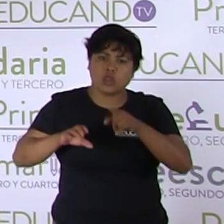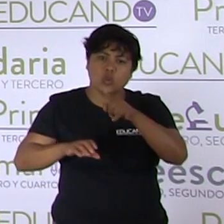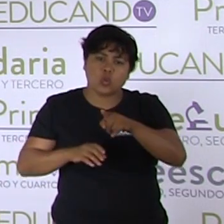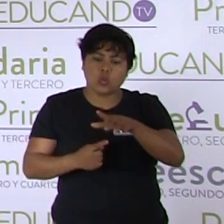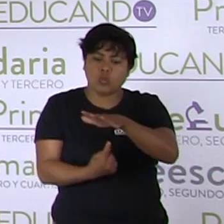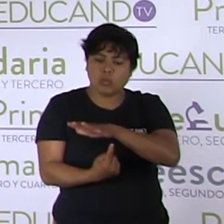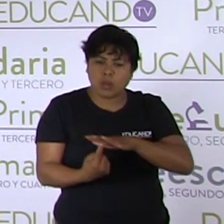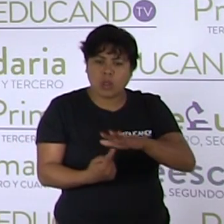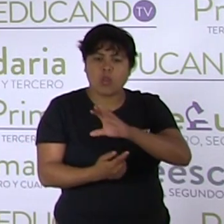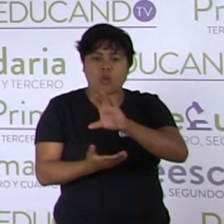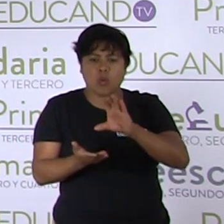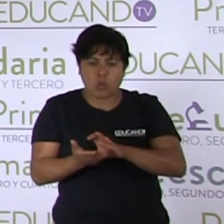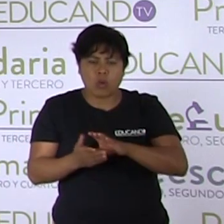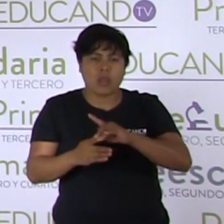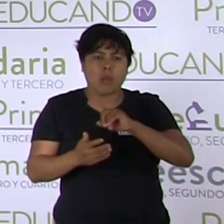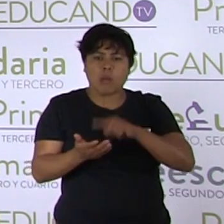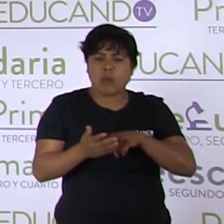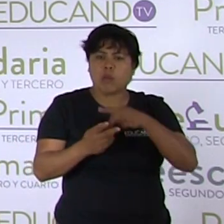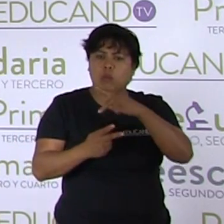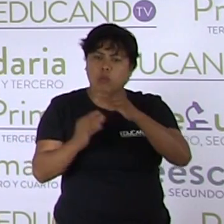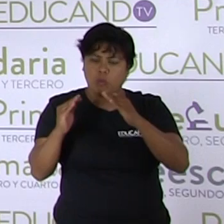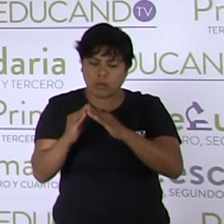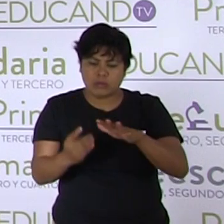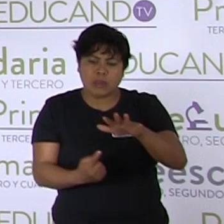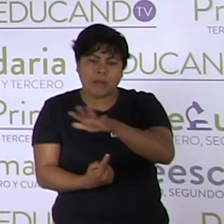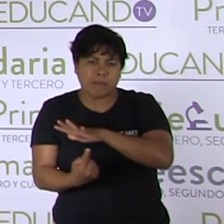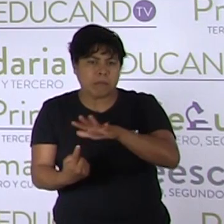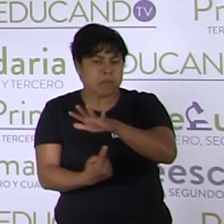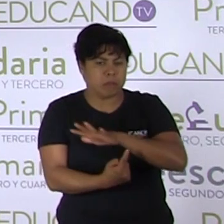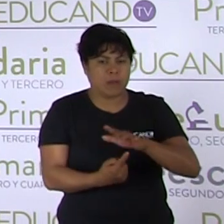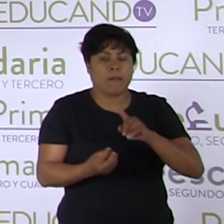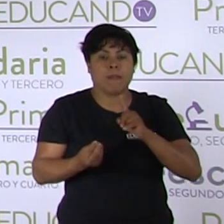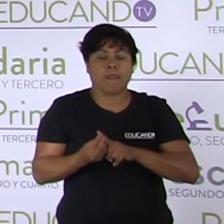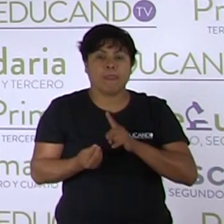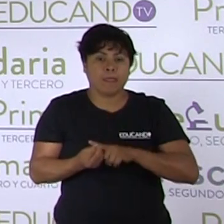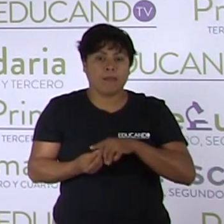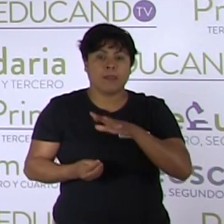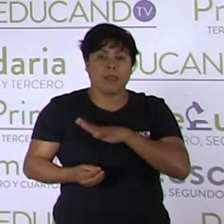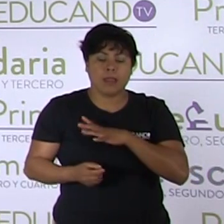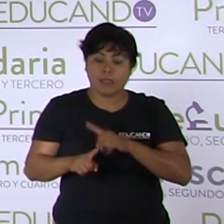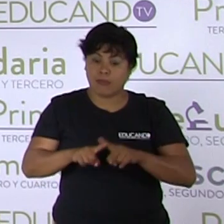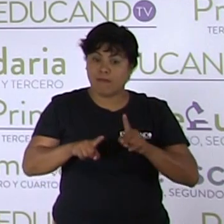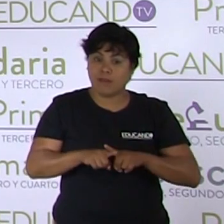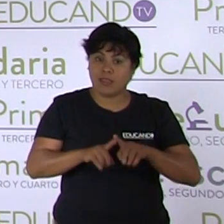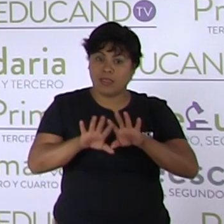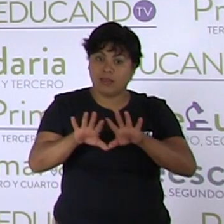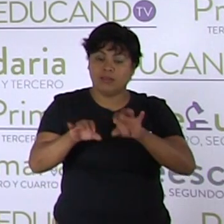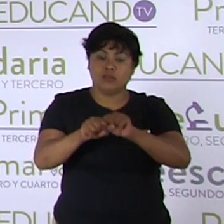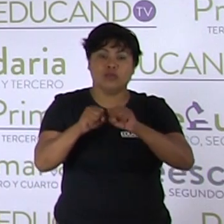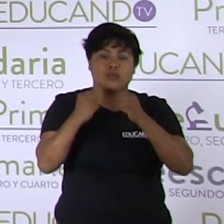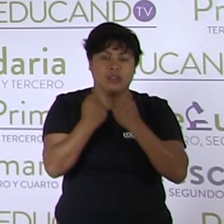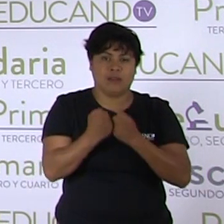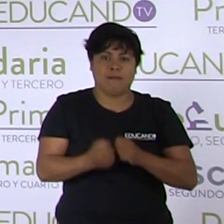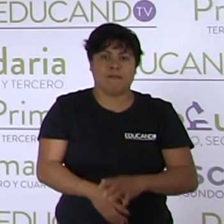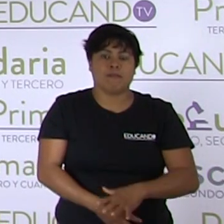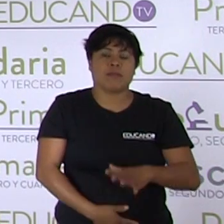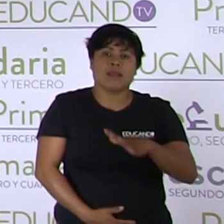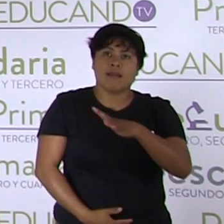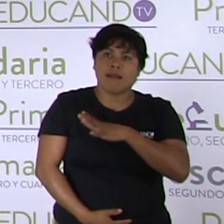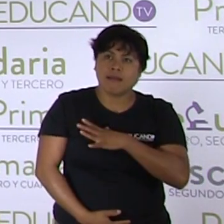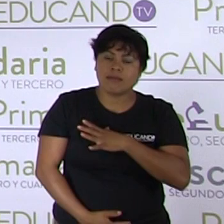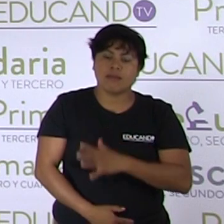barrio, colonia, fraccionamiento, según sea el caso, en donde hay un contexto social,